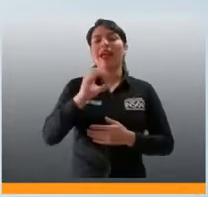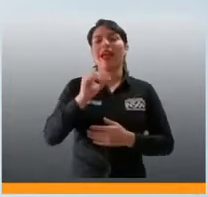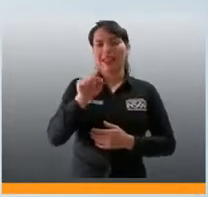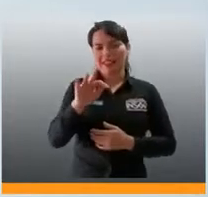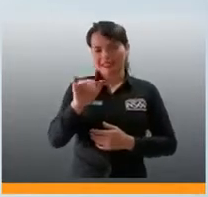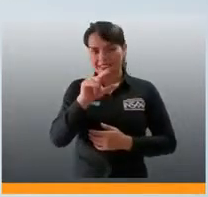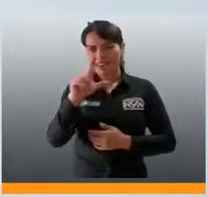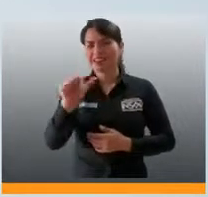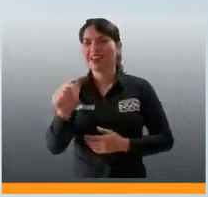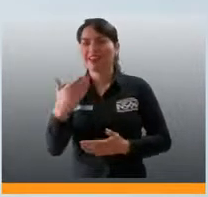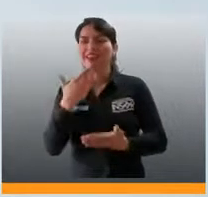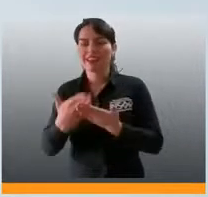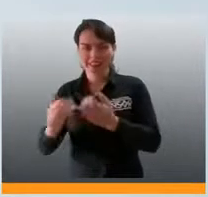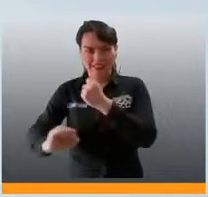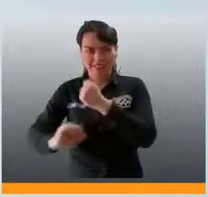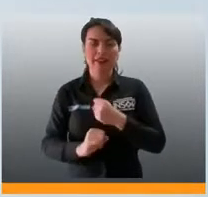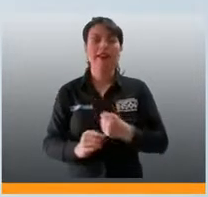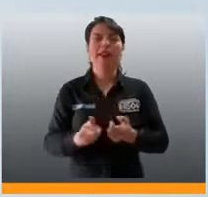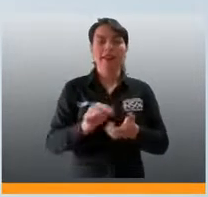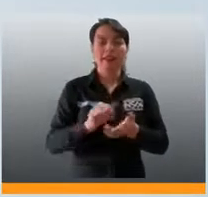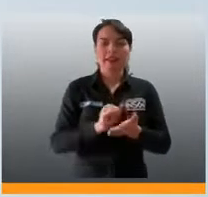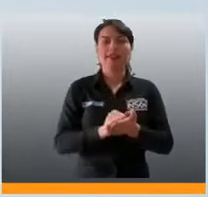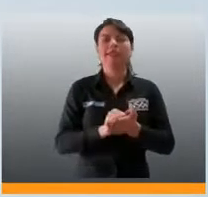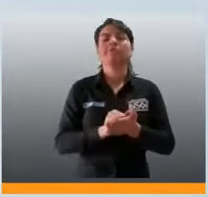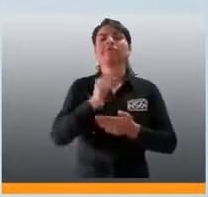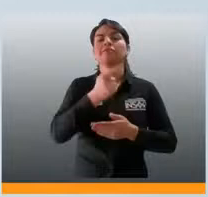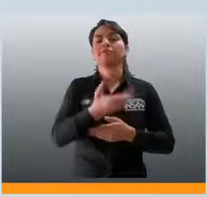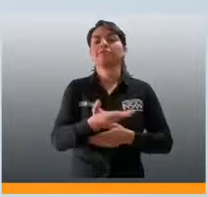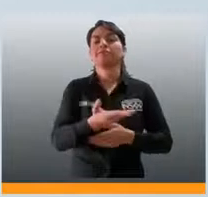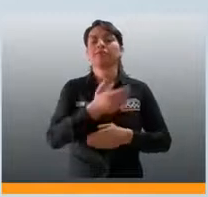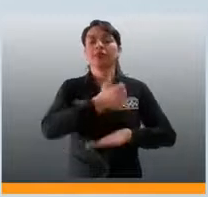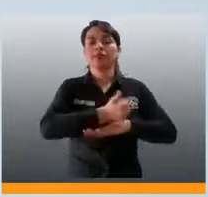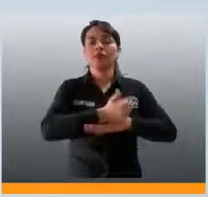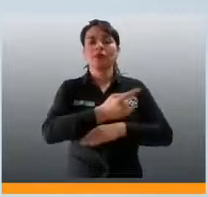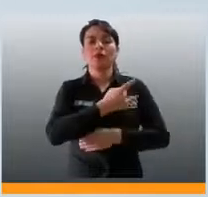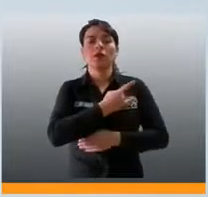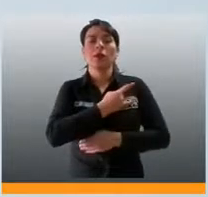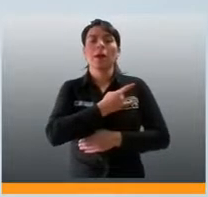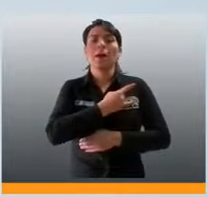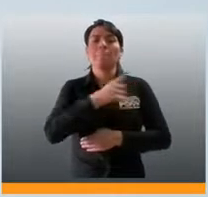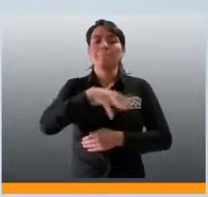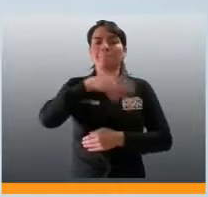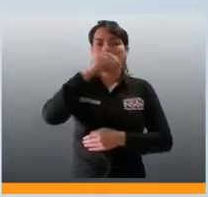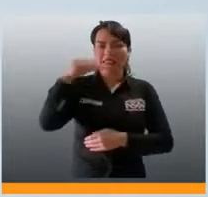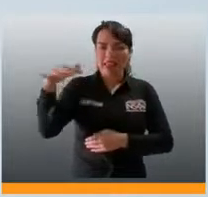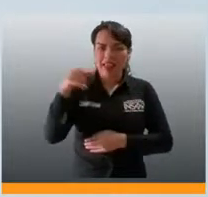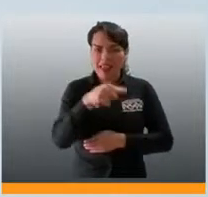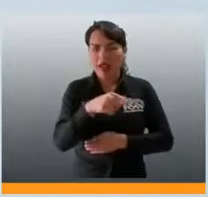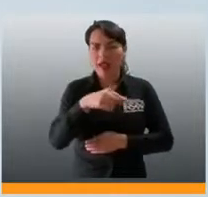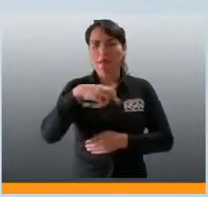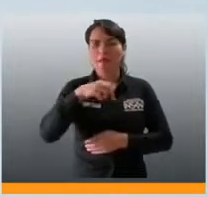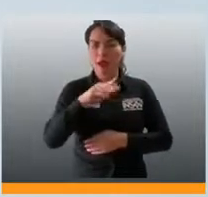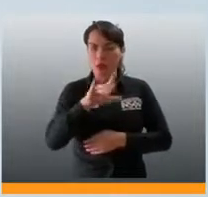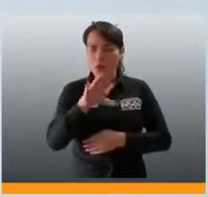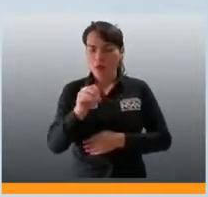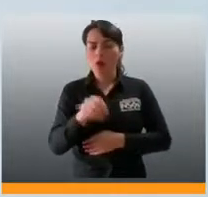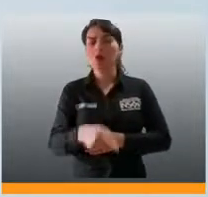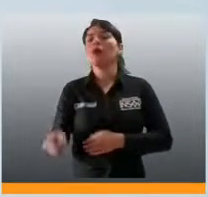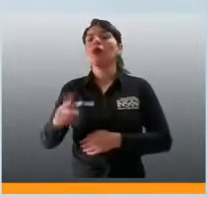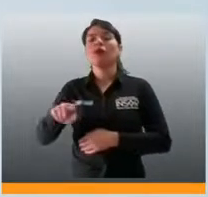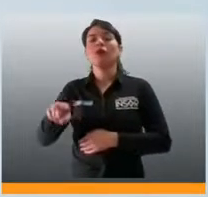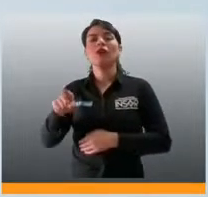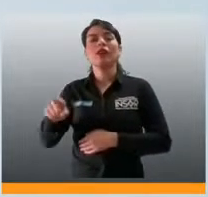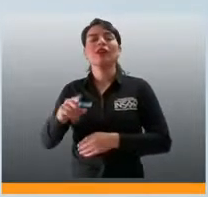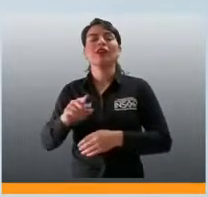Carlos Castilla, gracias. El rector de la Universidad de Magdalena, Pablo Vera, al rector de Unipaz,